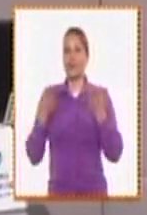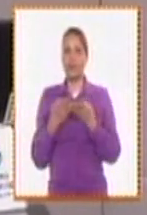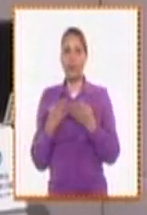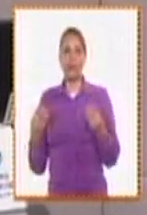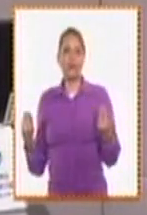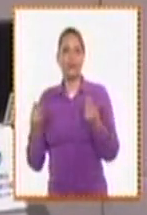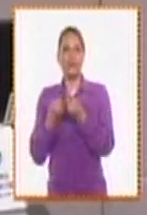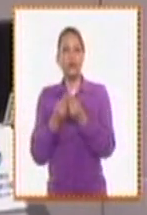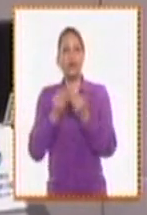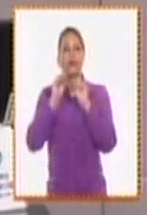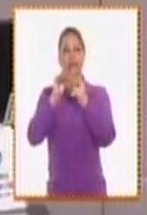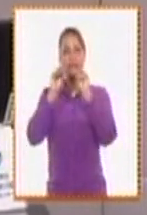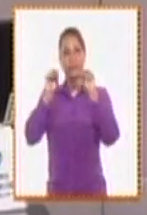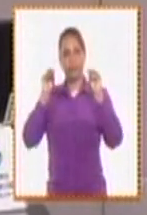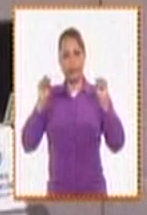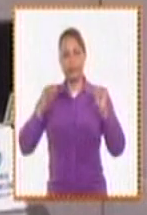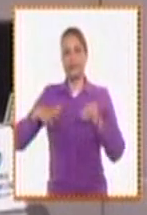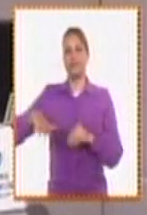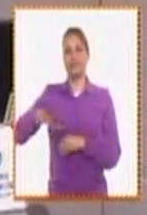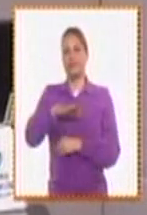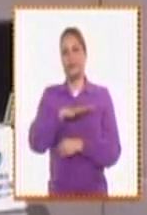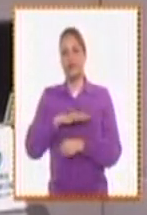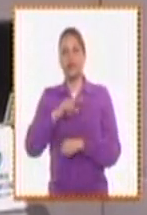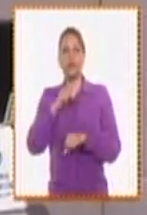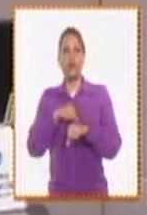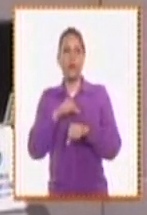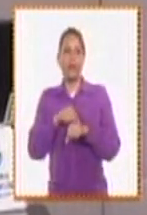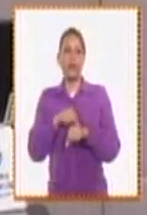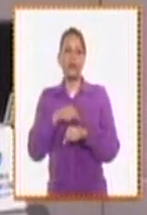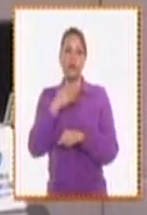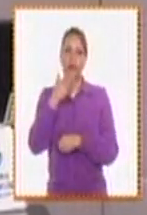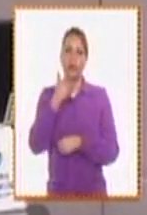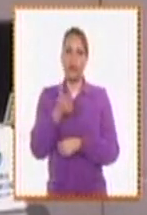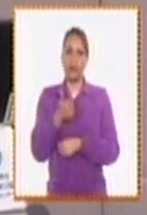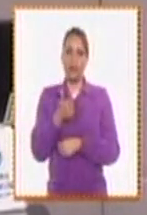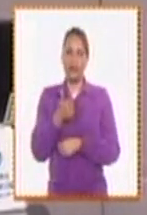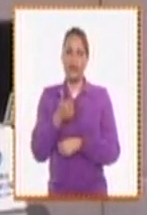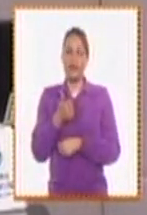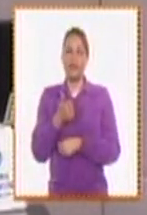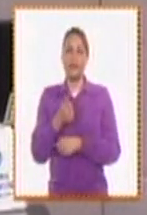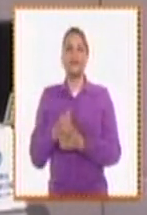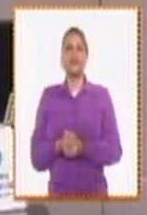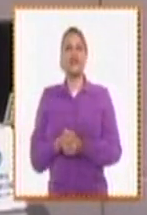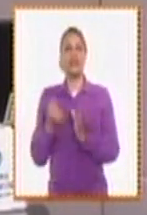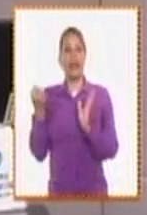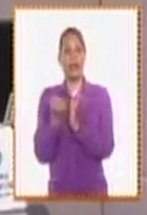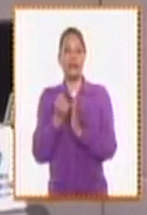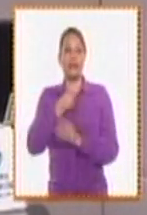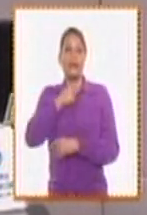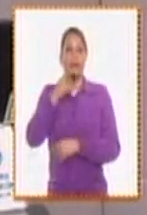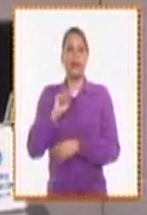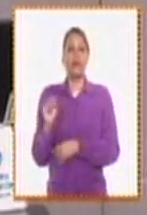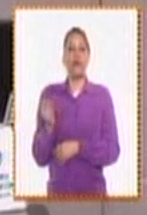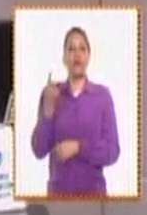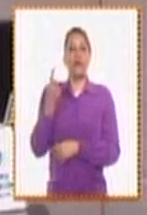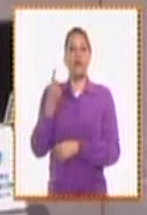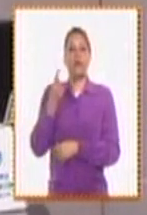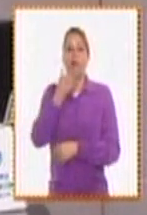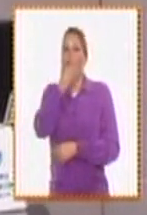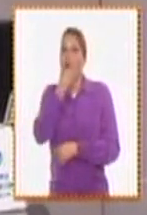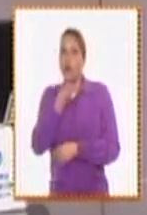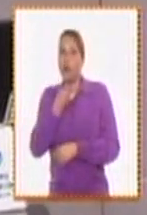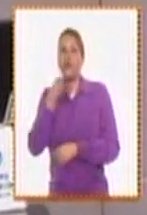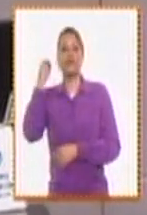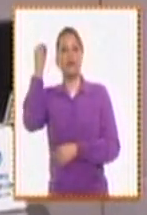seguir alertando de manera oportuna y garantizar que un caso en educación nos ocupa y nos preocupa.